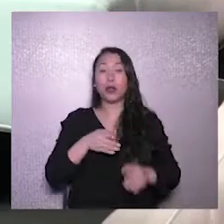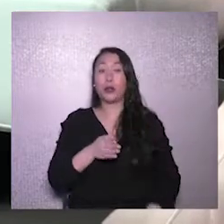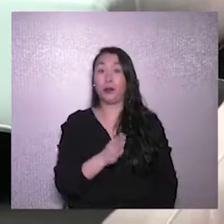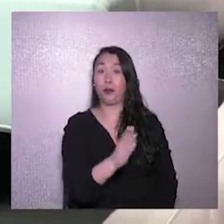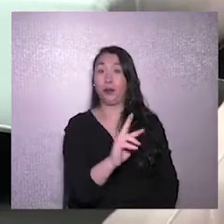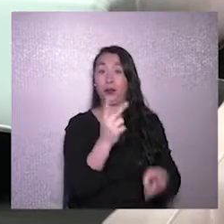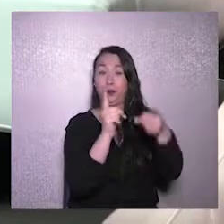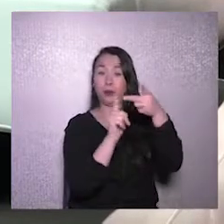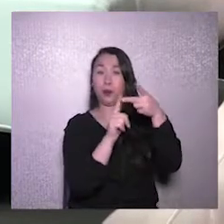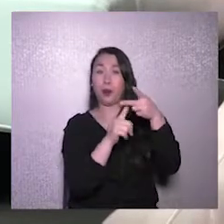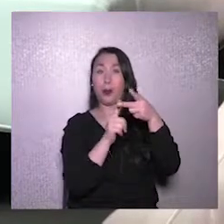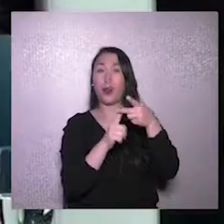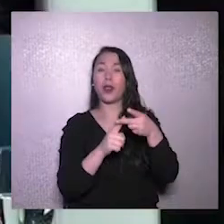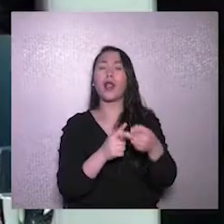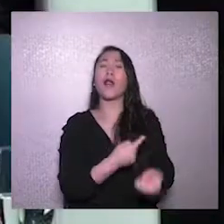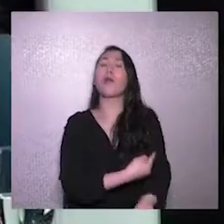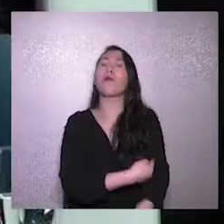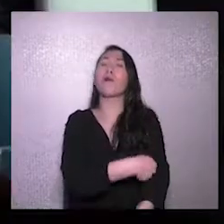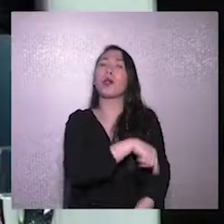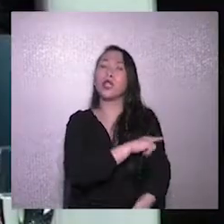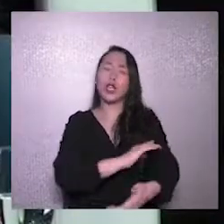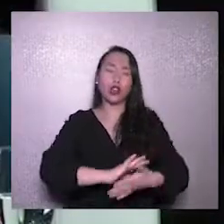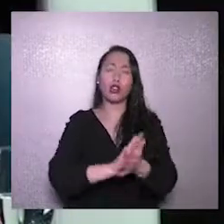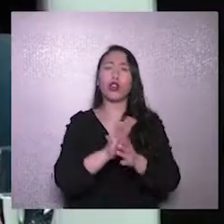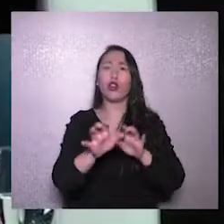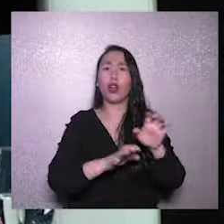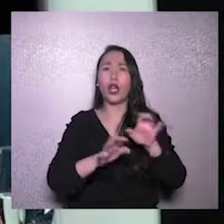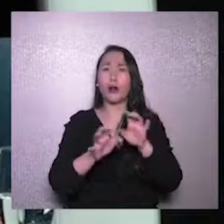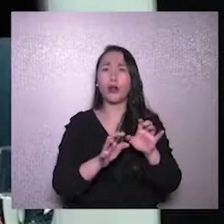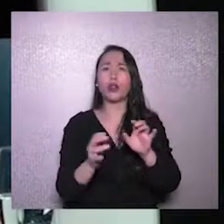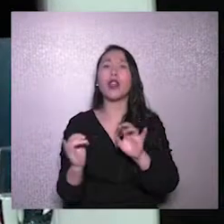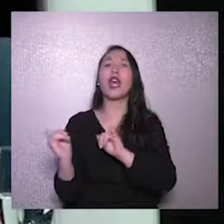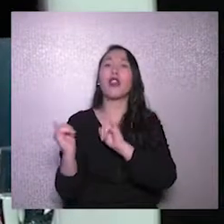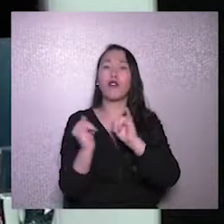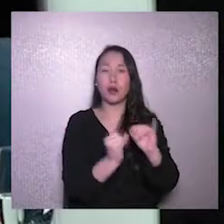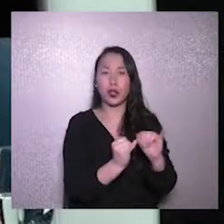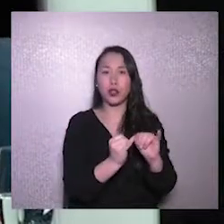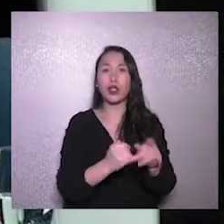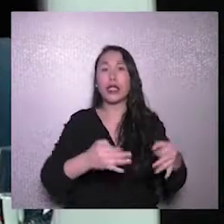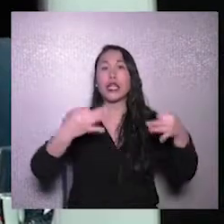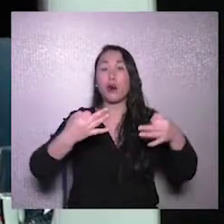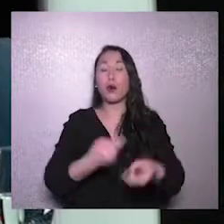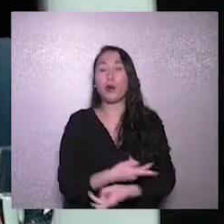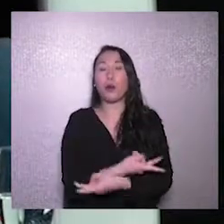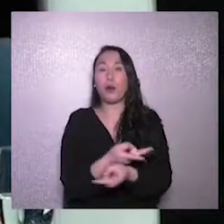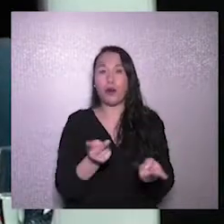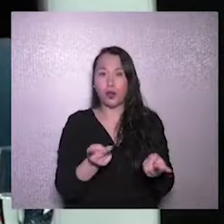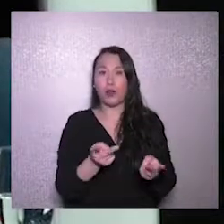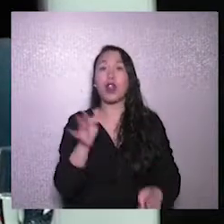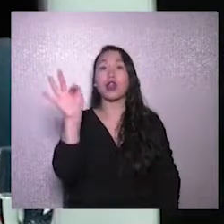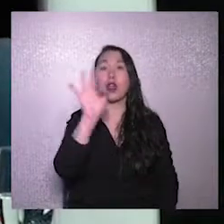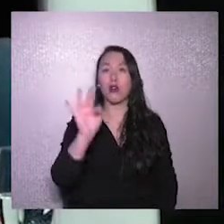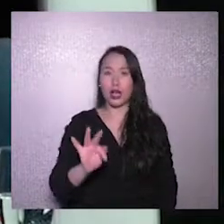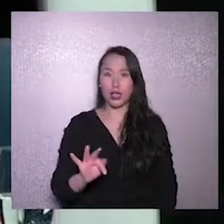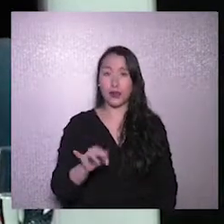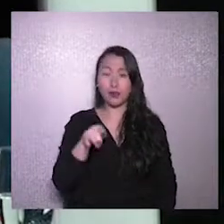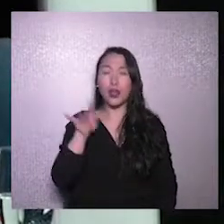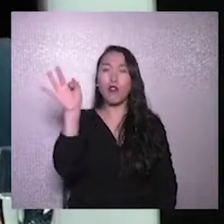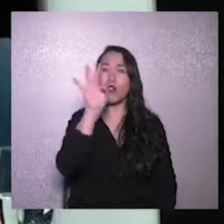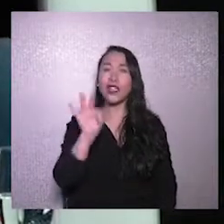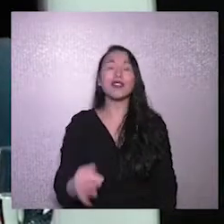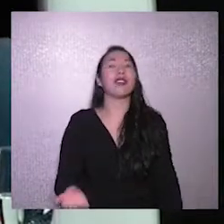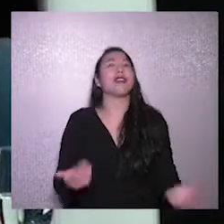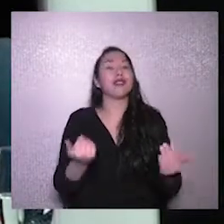es potenciar todos los elementos de informatización del seguro público, de FONASA. FONASA